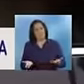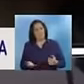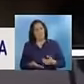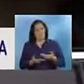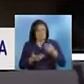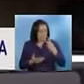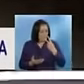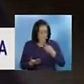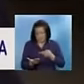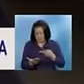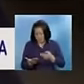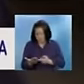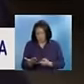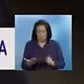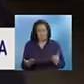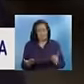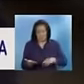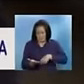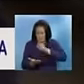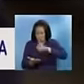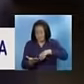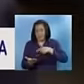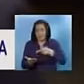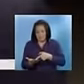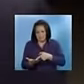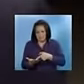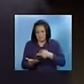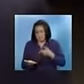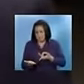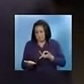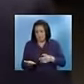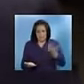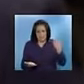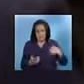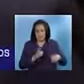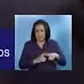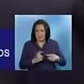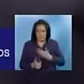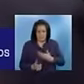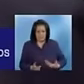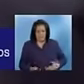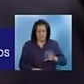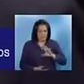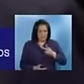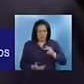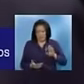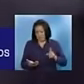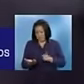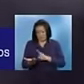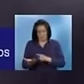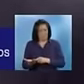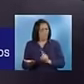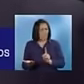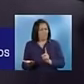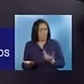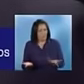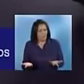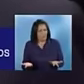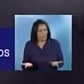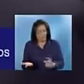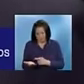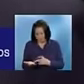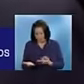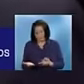cotejo visual demuestra que la firma del expresidente Chávez no era, ¿no? Entonces, si en base